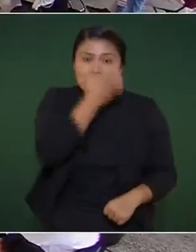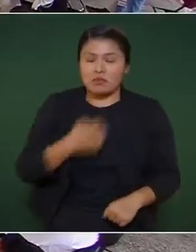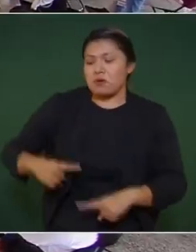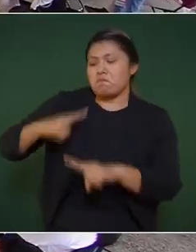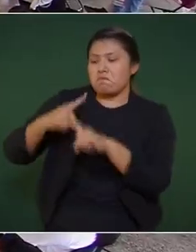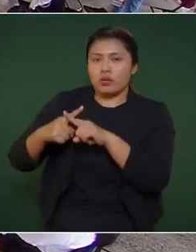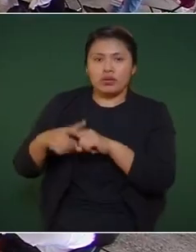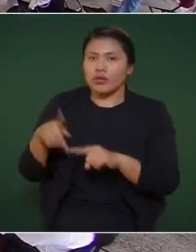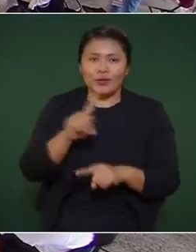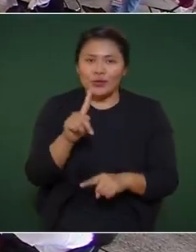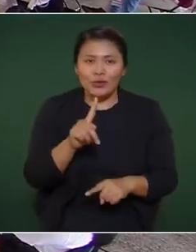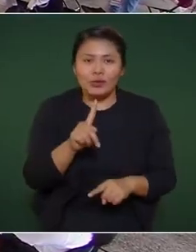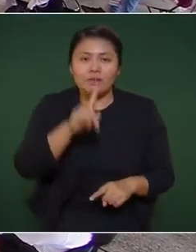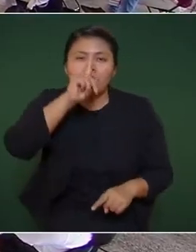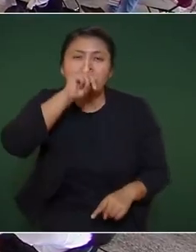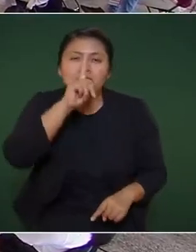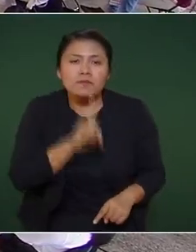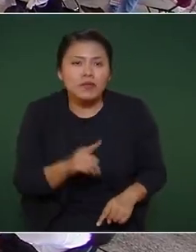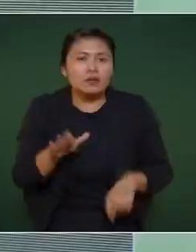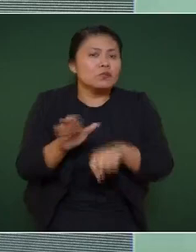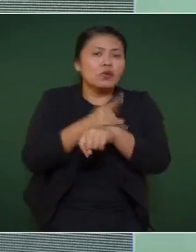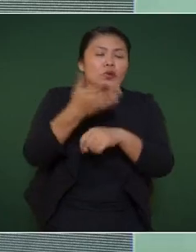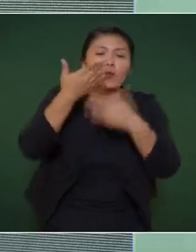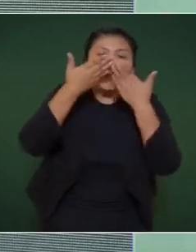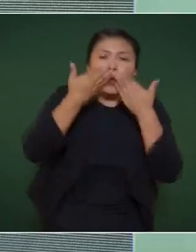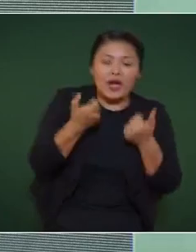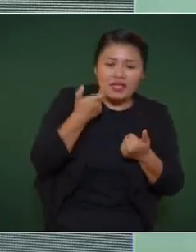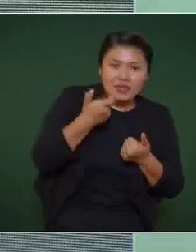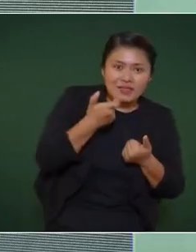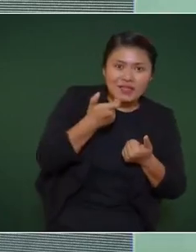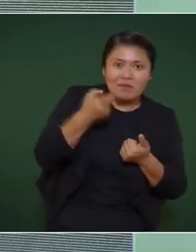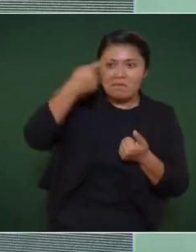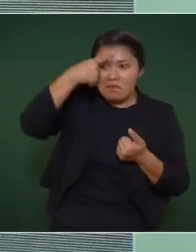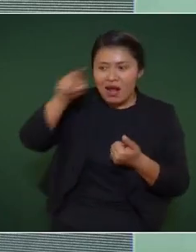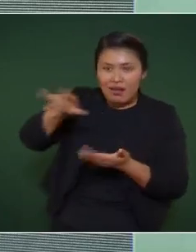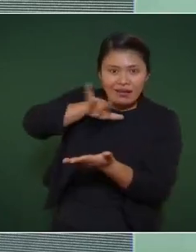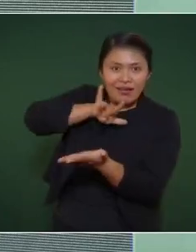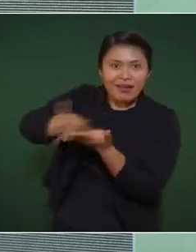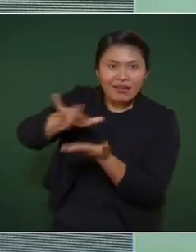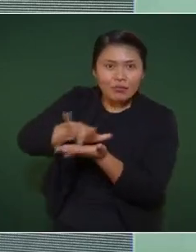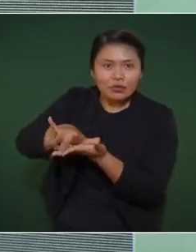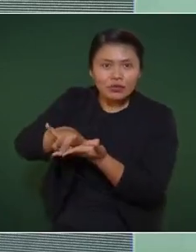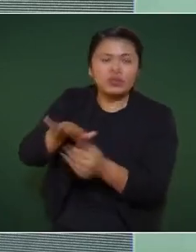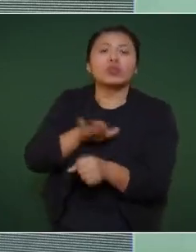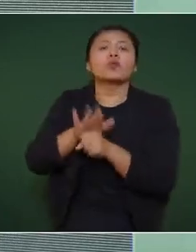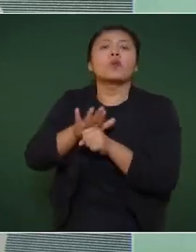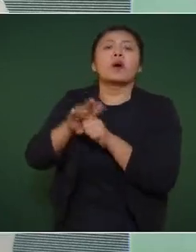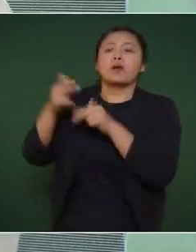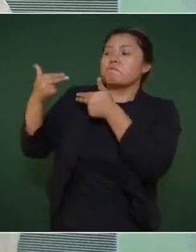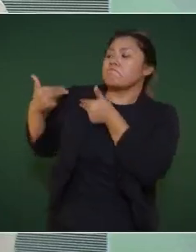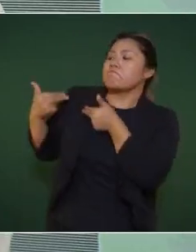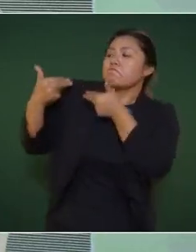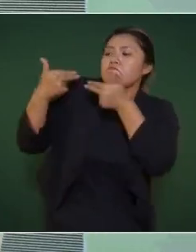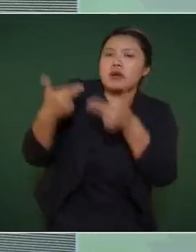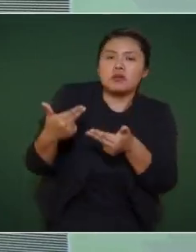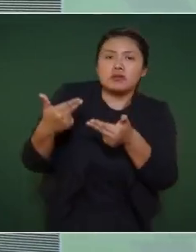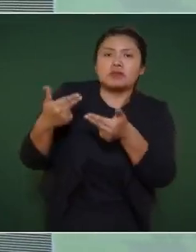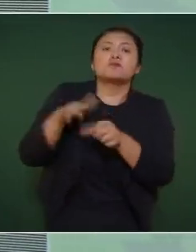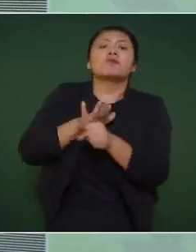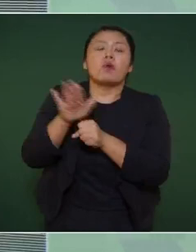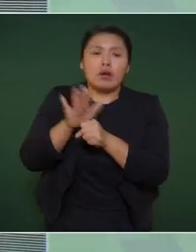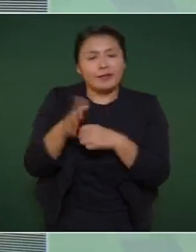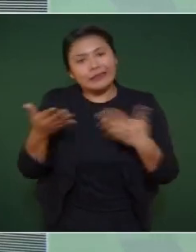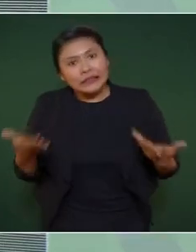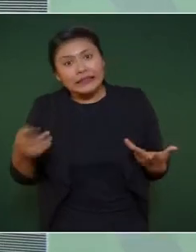No había presupuesto para la educación pública. ¿Y qué fue lo que dejaron como herencia? De que México